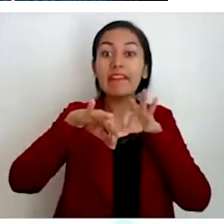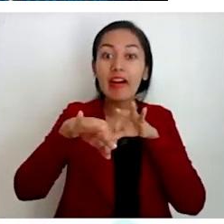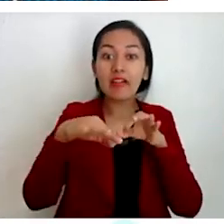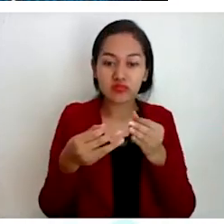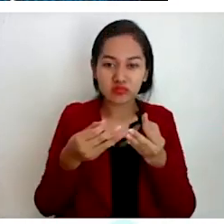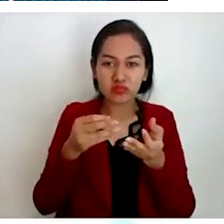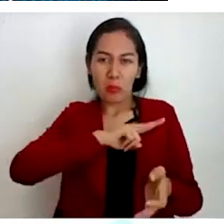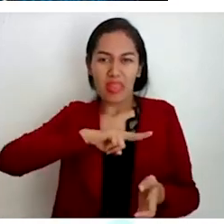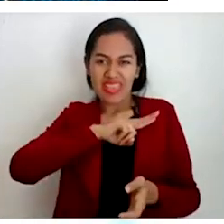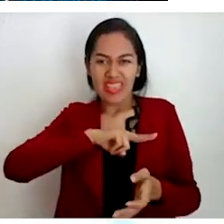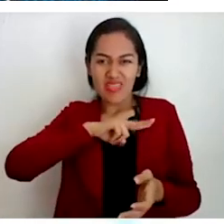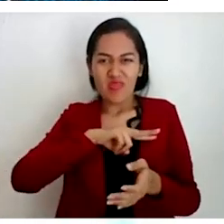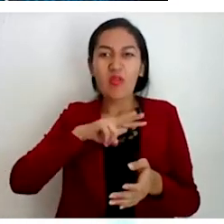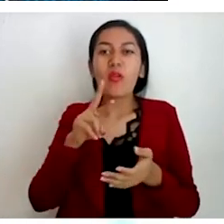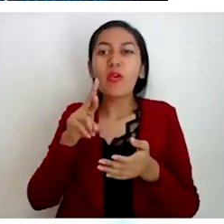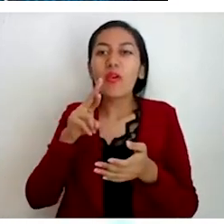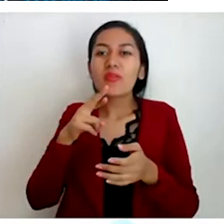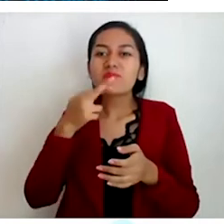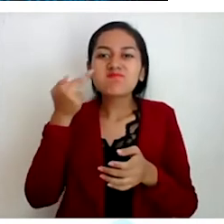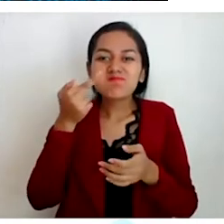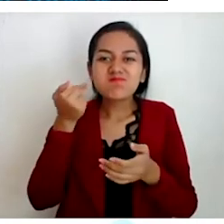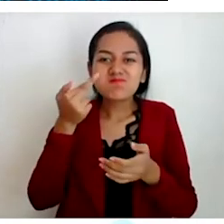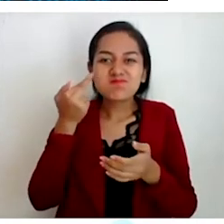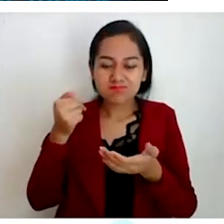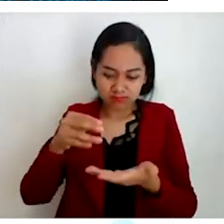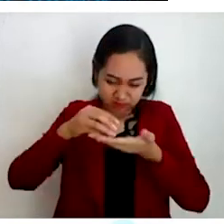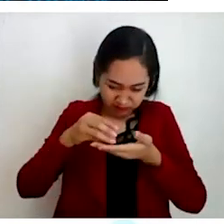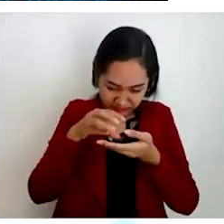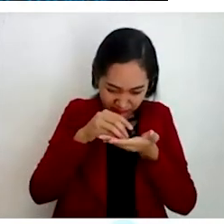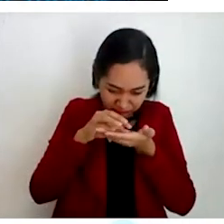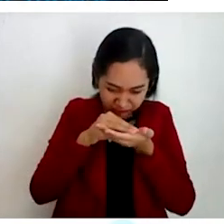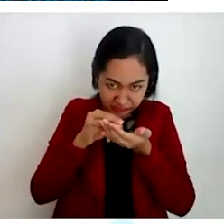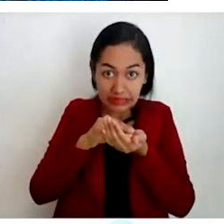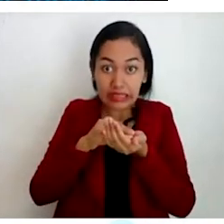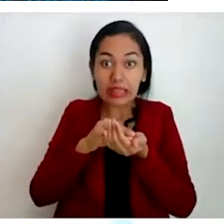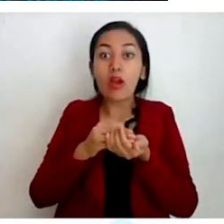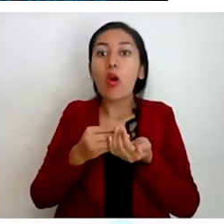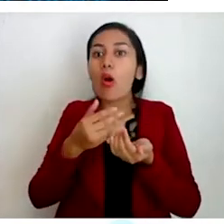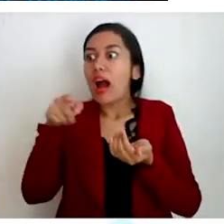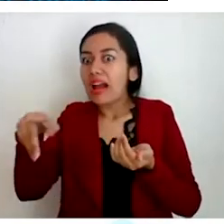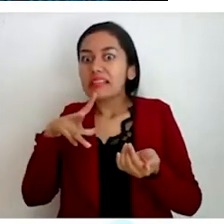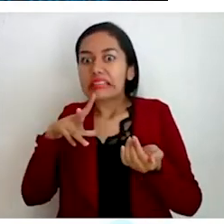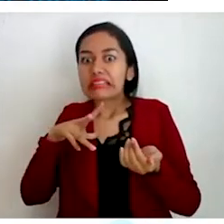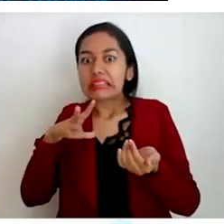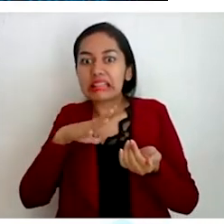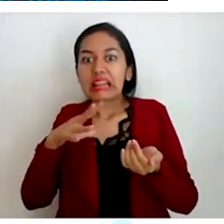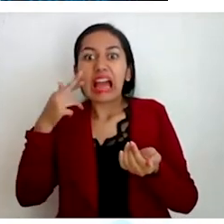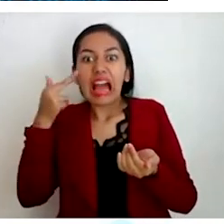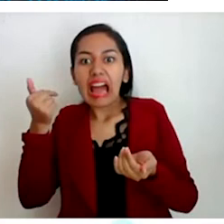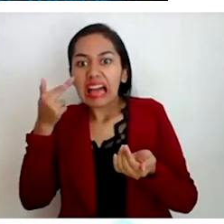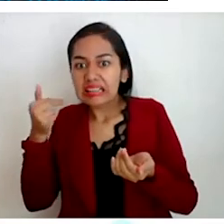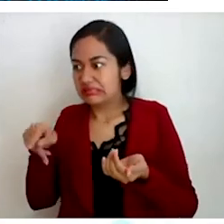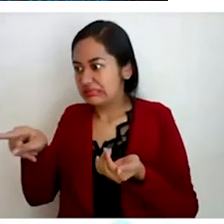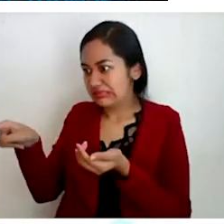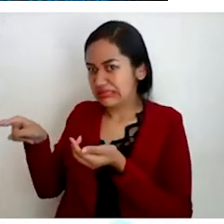los roedores. Y eso era un poco algo que se vincula, pues si tenemos el referente anterior